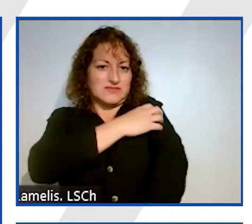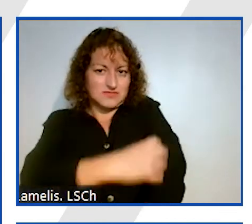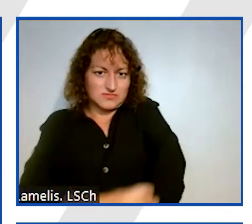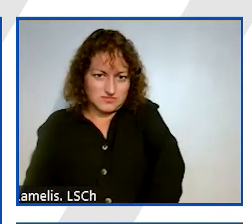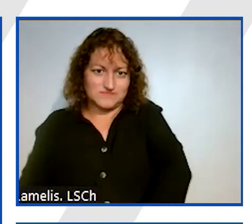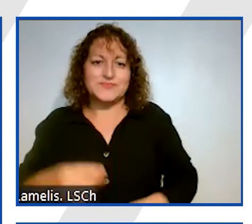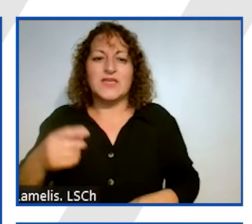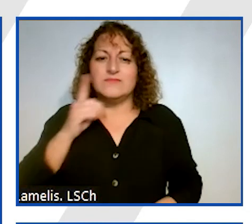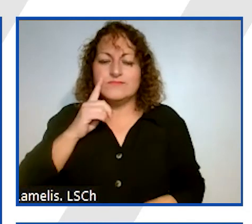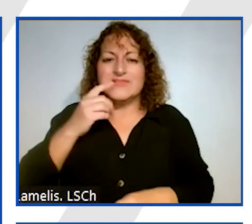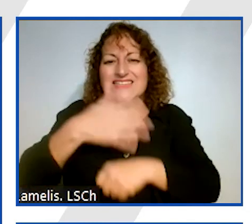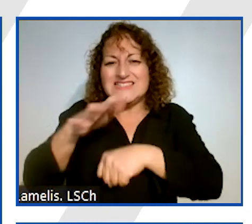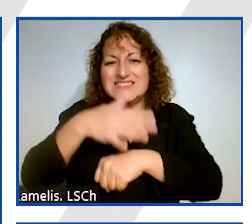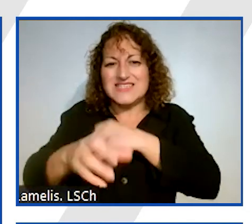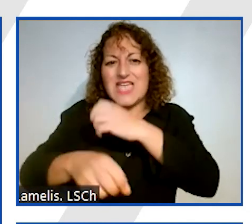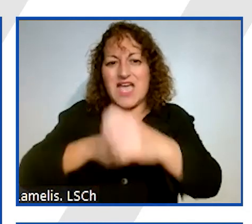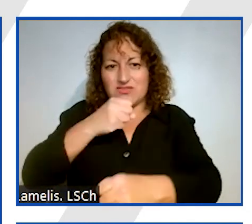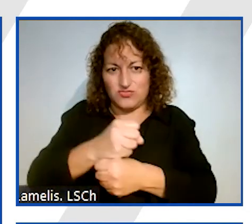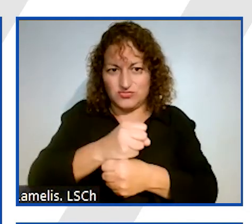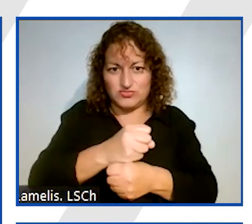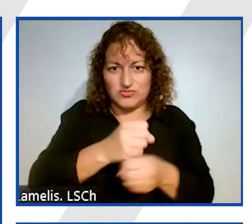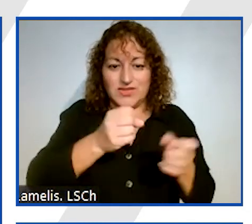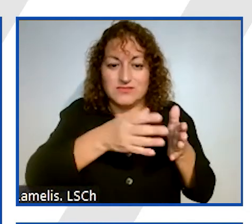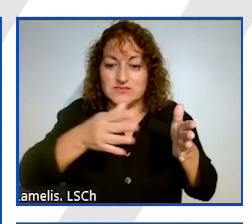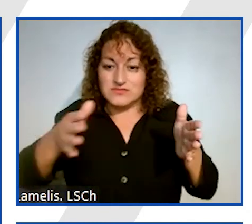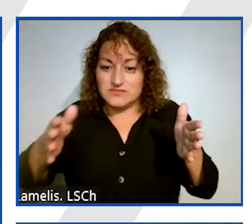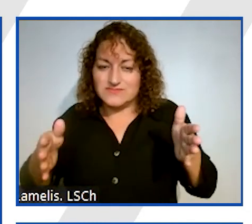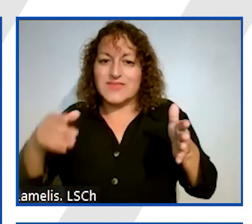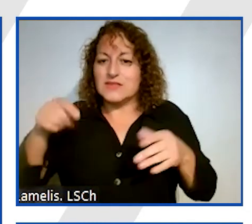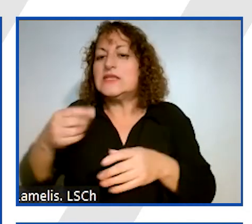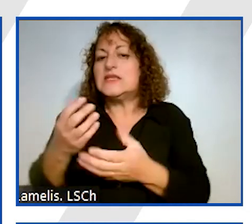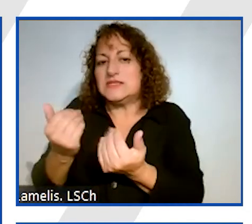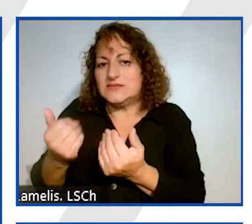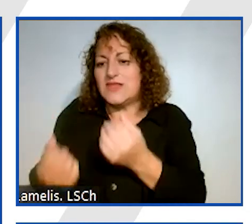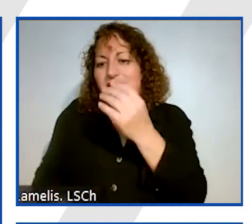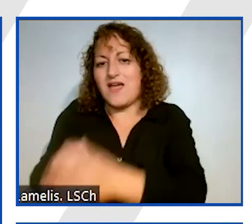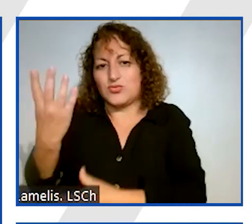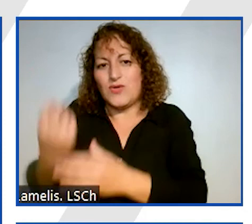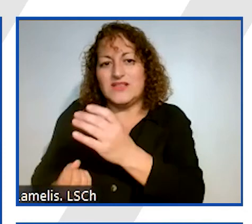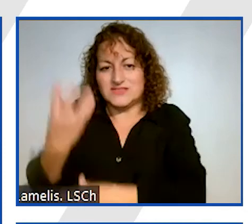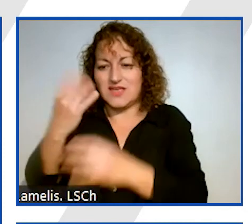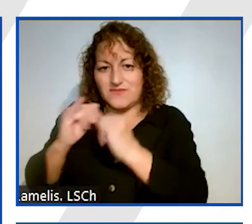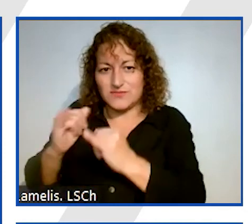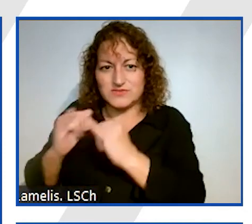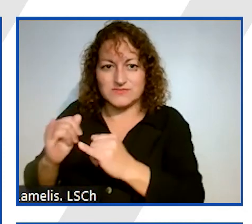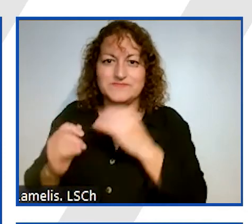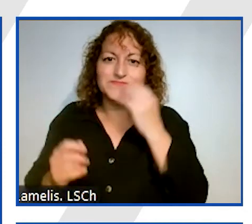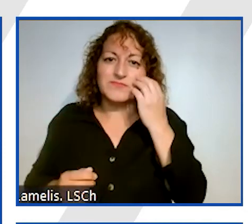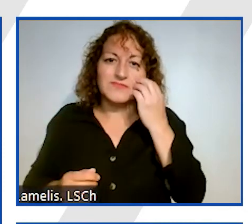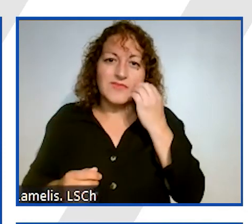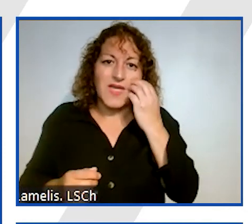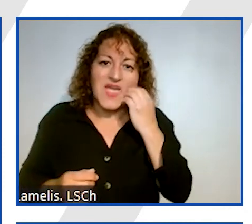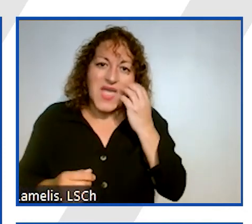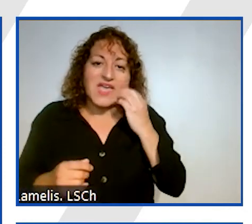y que necesita ser revisitada, que necesita ser actualizada. Y esto significa simplemente una hoja